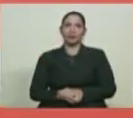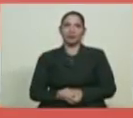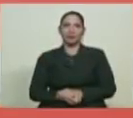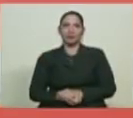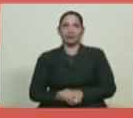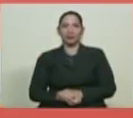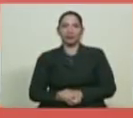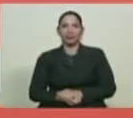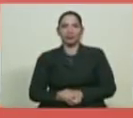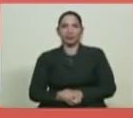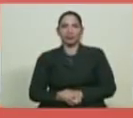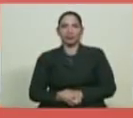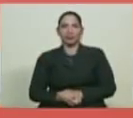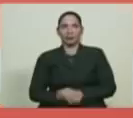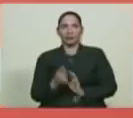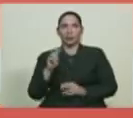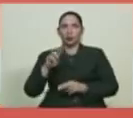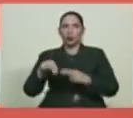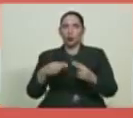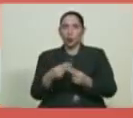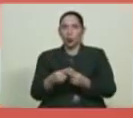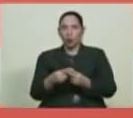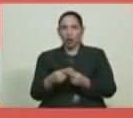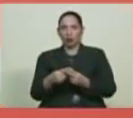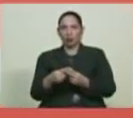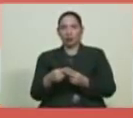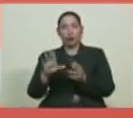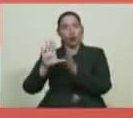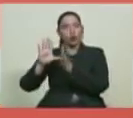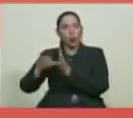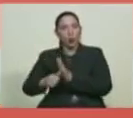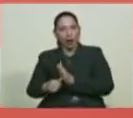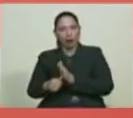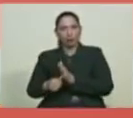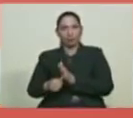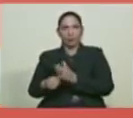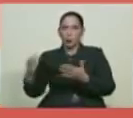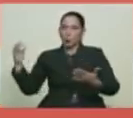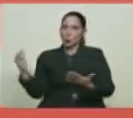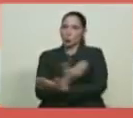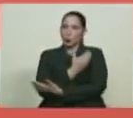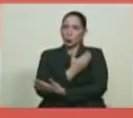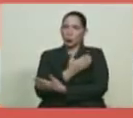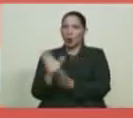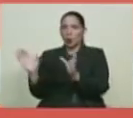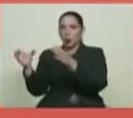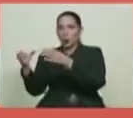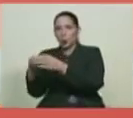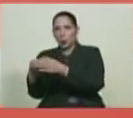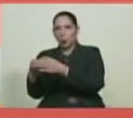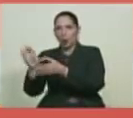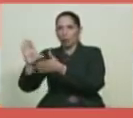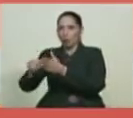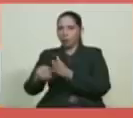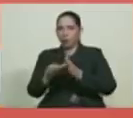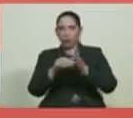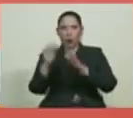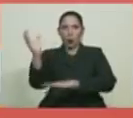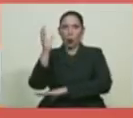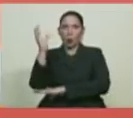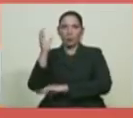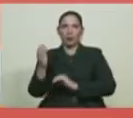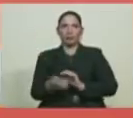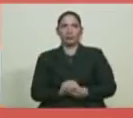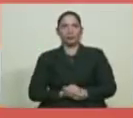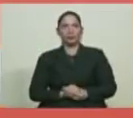sorpresita. Nunca más robarse la gasolina venezolana las mafias corruptas, ladronas de Colombia.